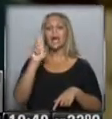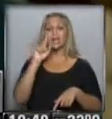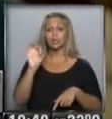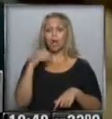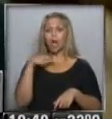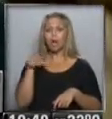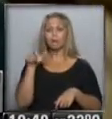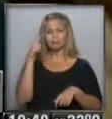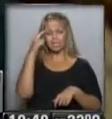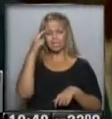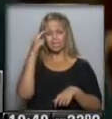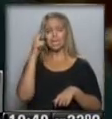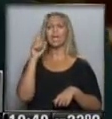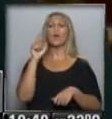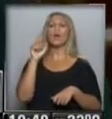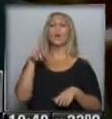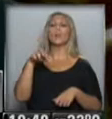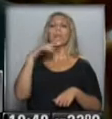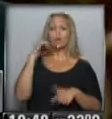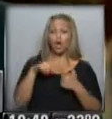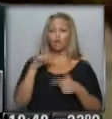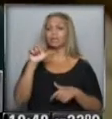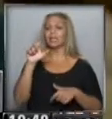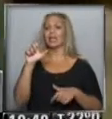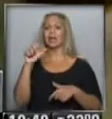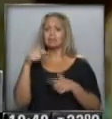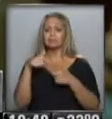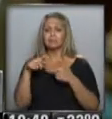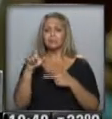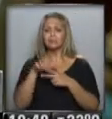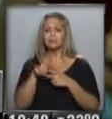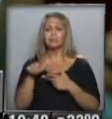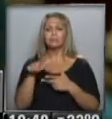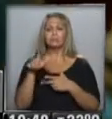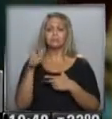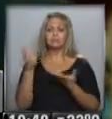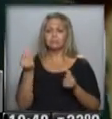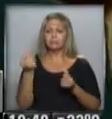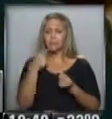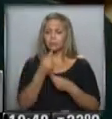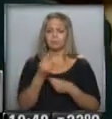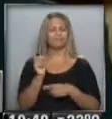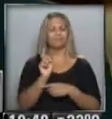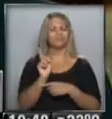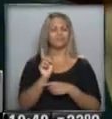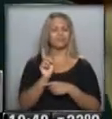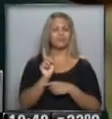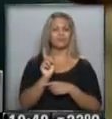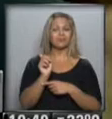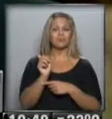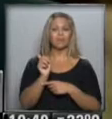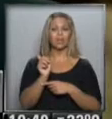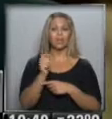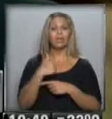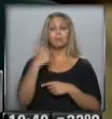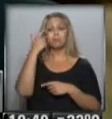PRO y bueno, y el PJ disidente en un pacto estúpido. Lorenzetti. Lorenzetti, claro. No, yo creo que sí, que